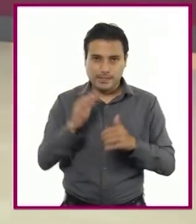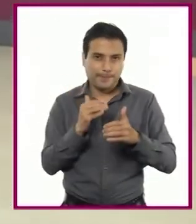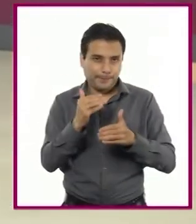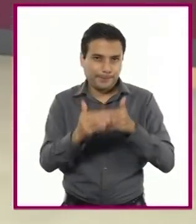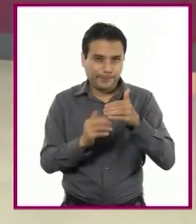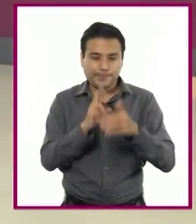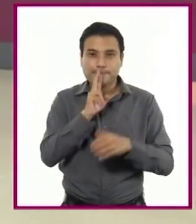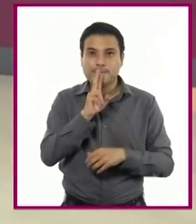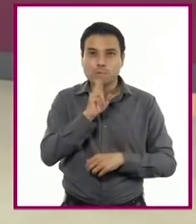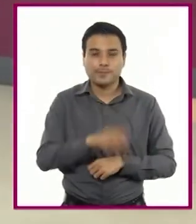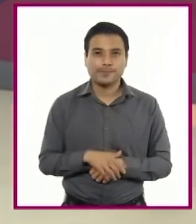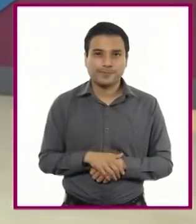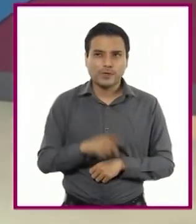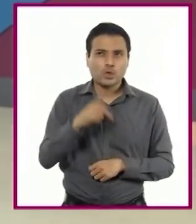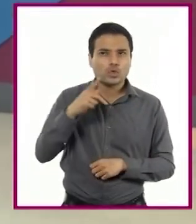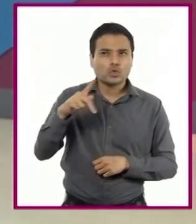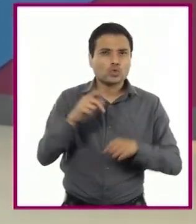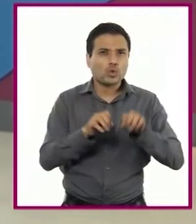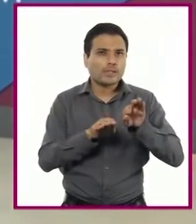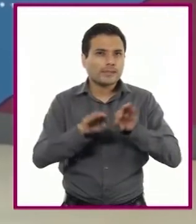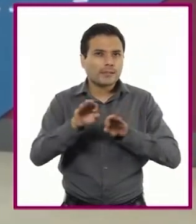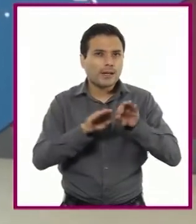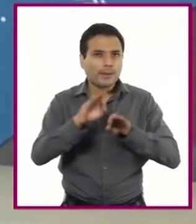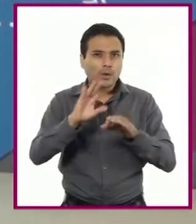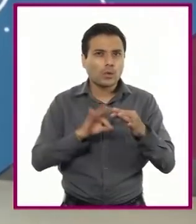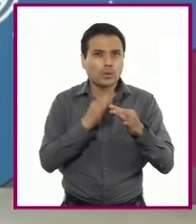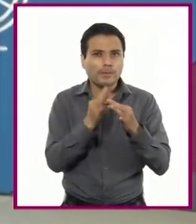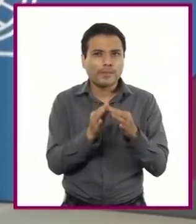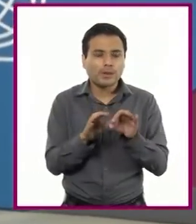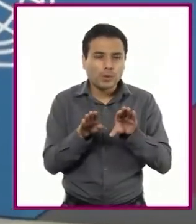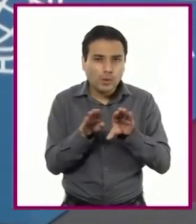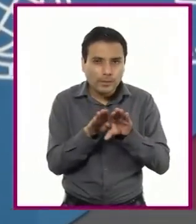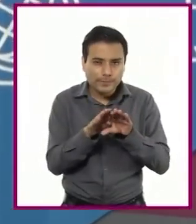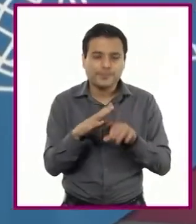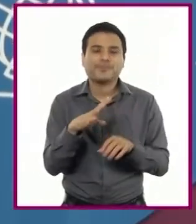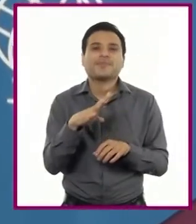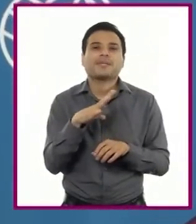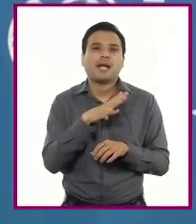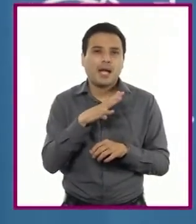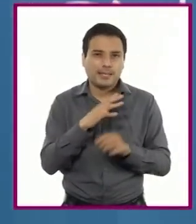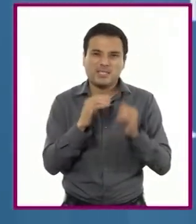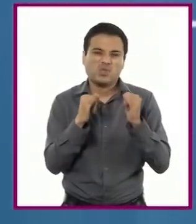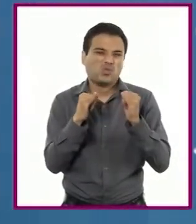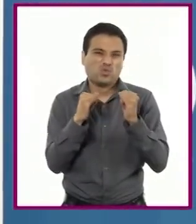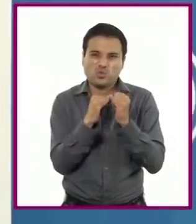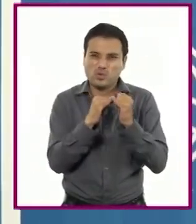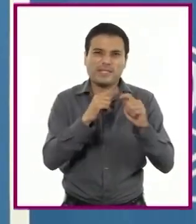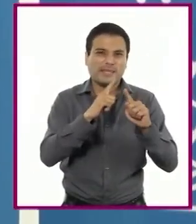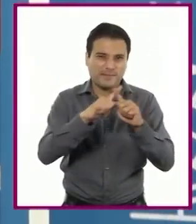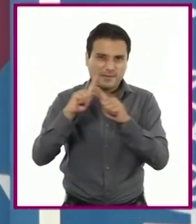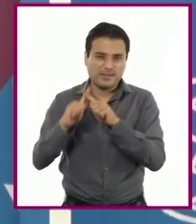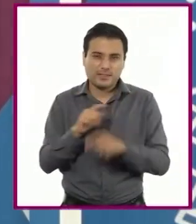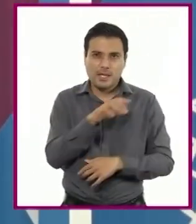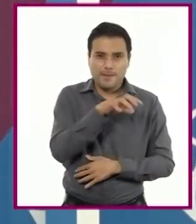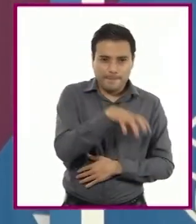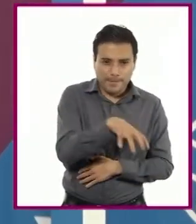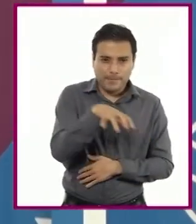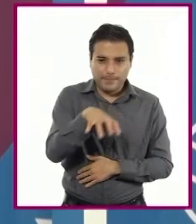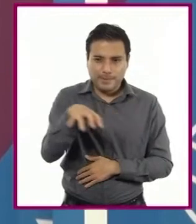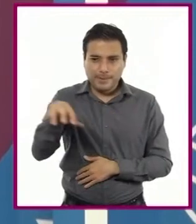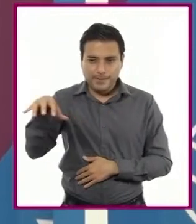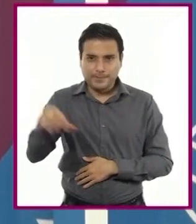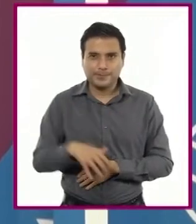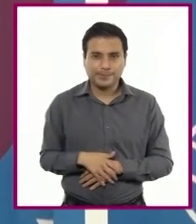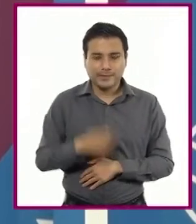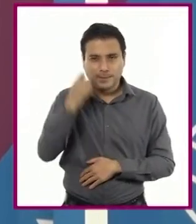Para cumplir con sus propósitos, la ONU cuenta con múltiples instancias que atienden aspectos